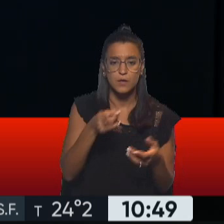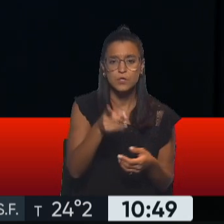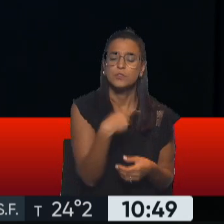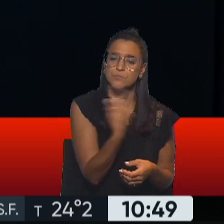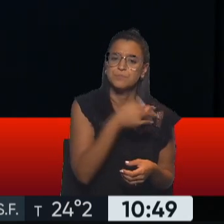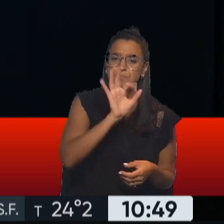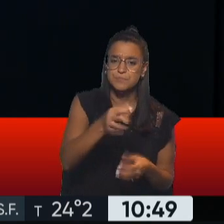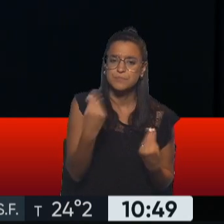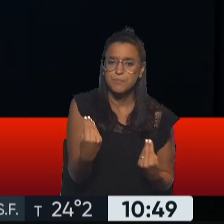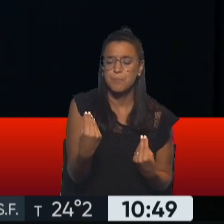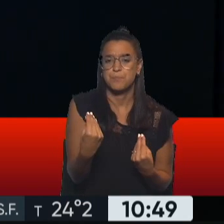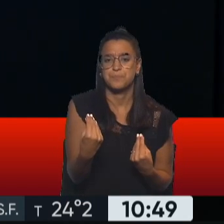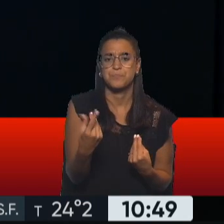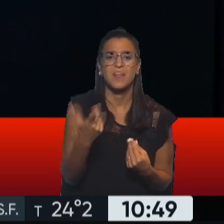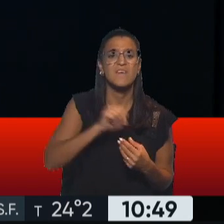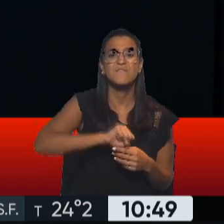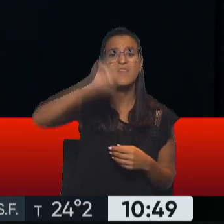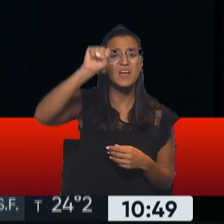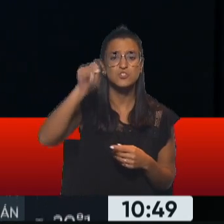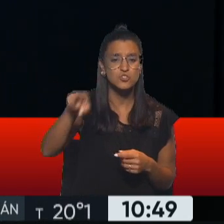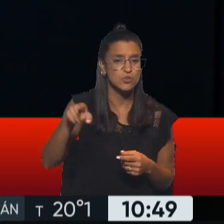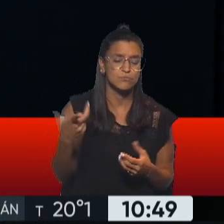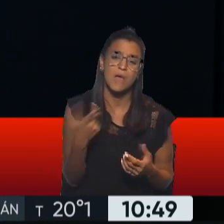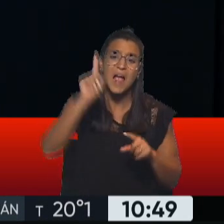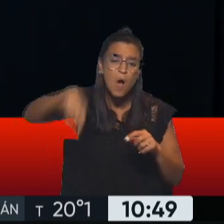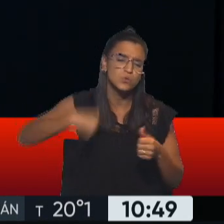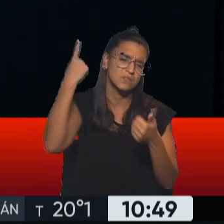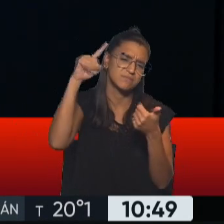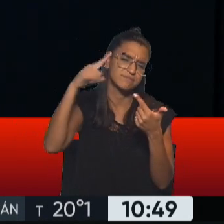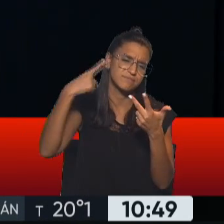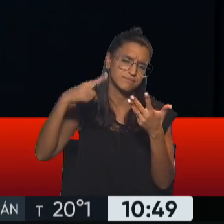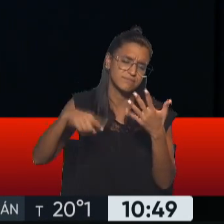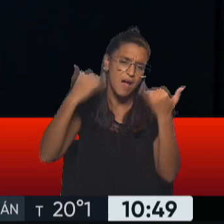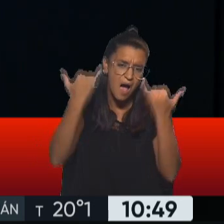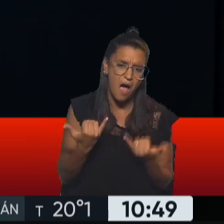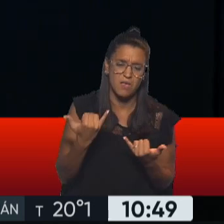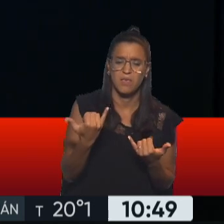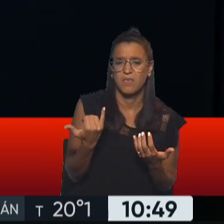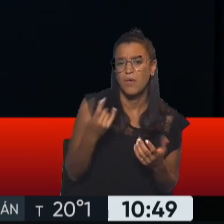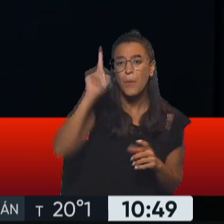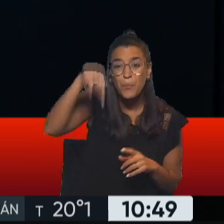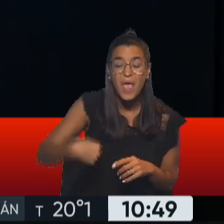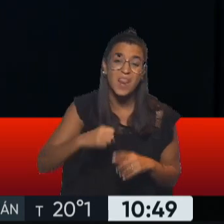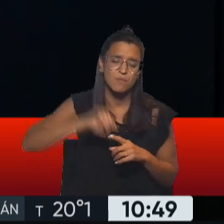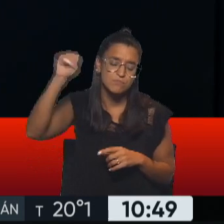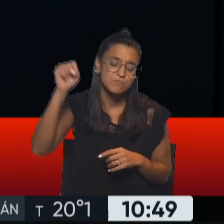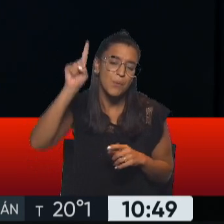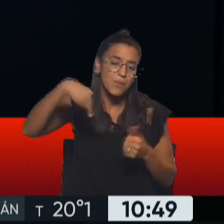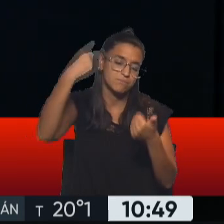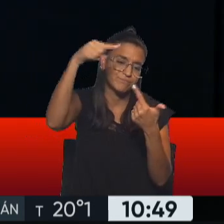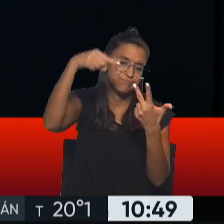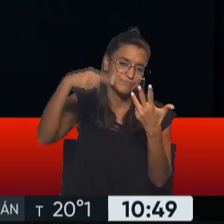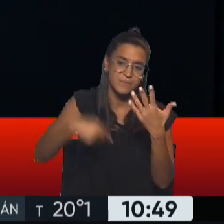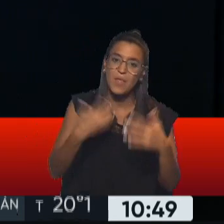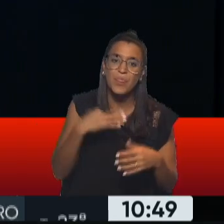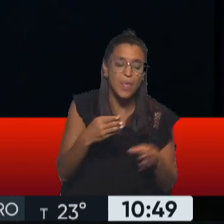entiende, se parte de la premisa que la inflación es un fenómeno multicausal. Es decir, hay múltiples factores que la explican y hay que atacar